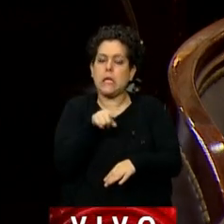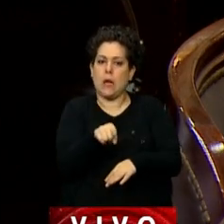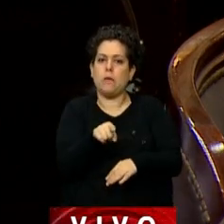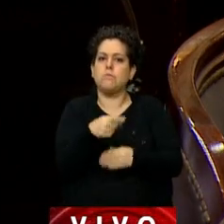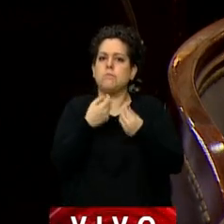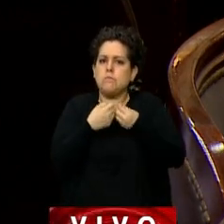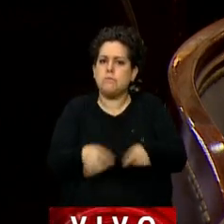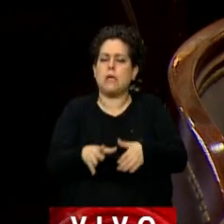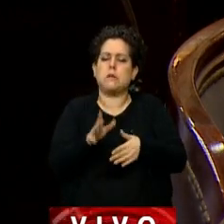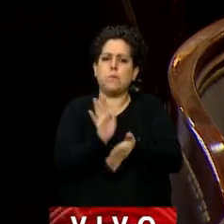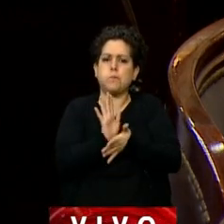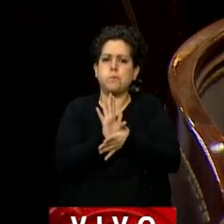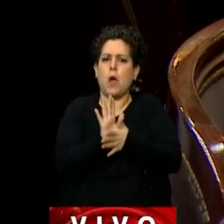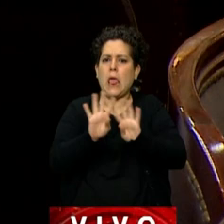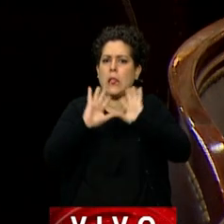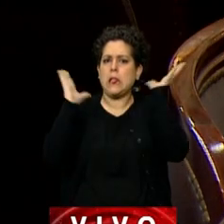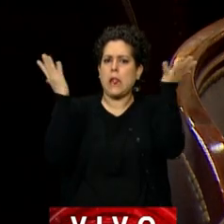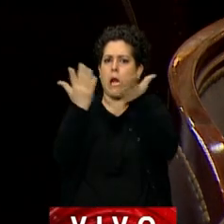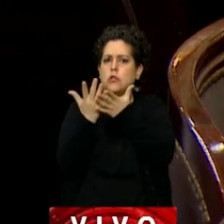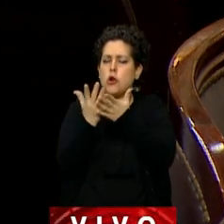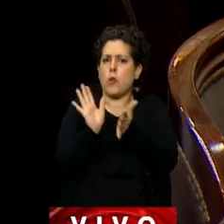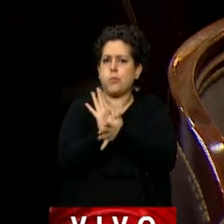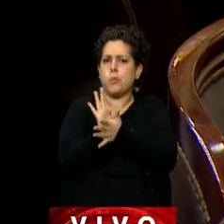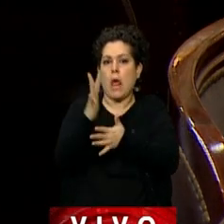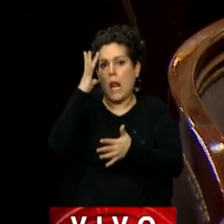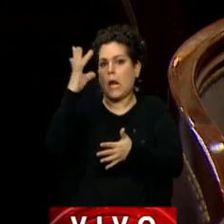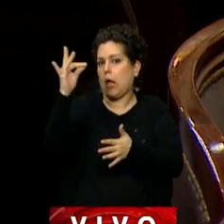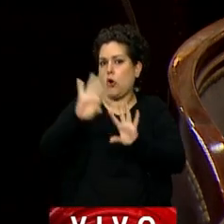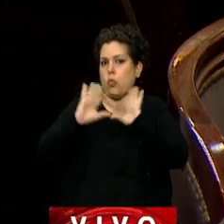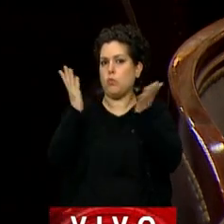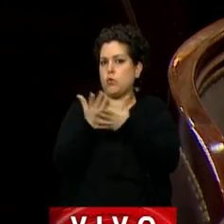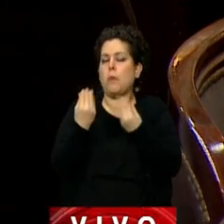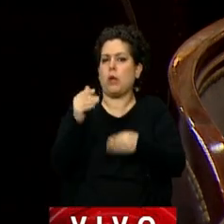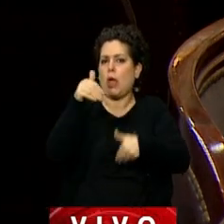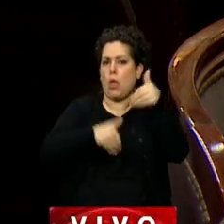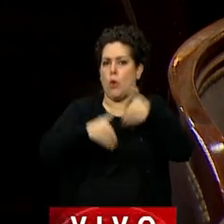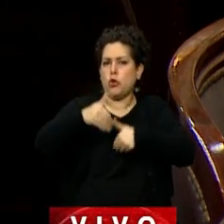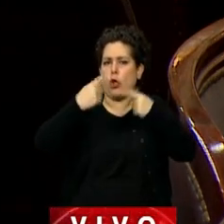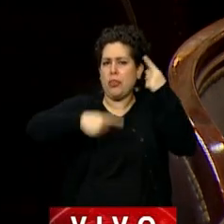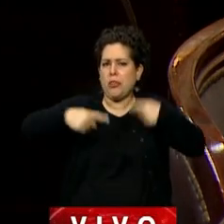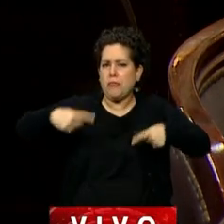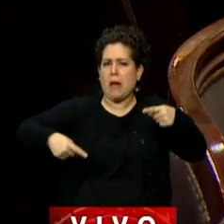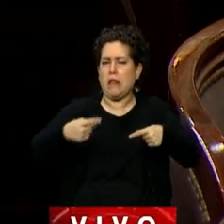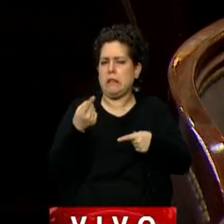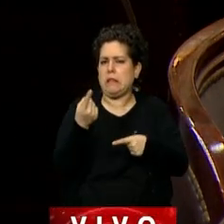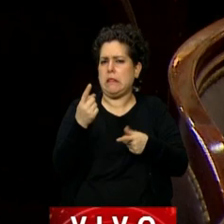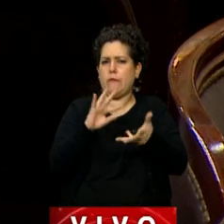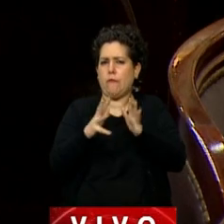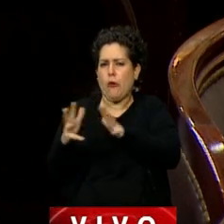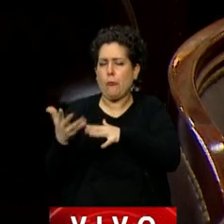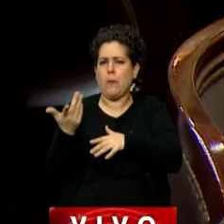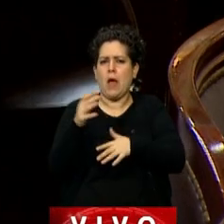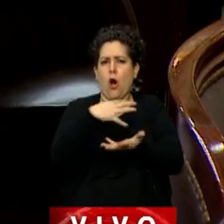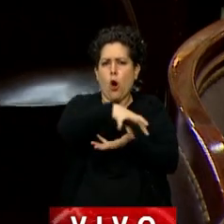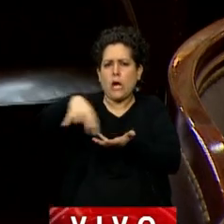un ciclo de posicionamiento internacional errático que debe ser un récord mundial porque votó en distintas direcciones, en